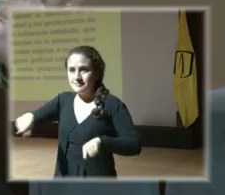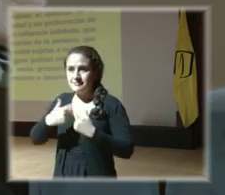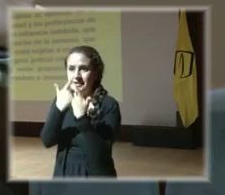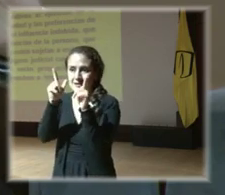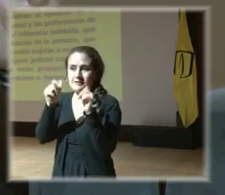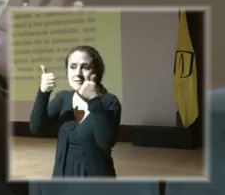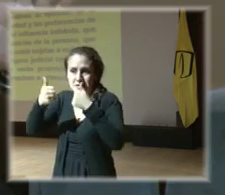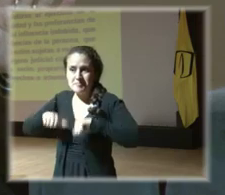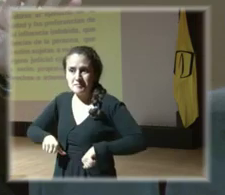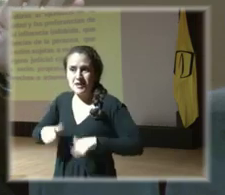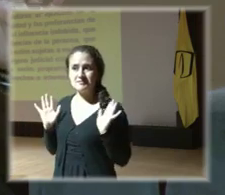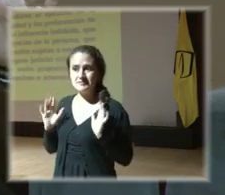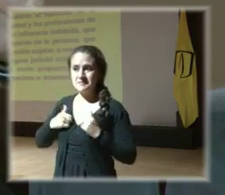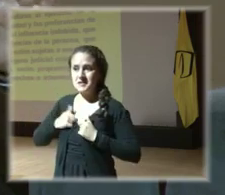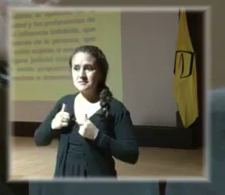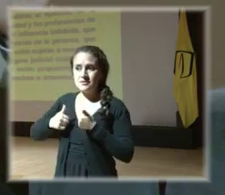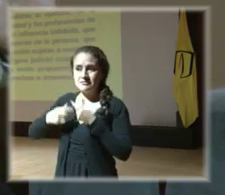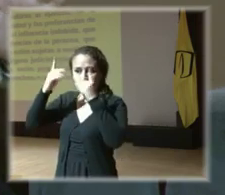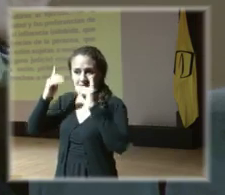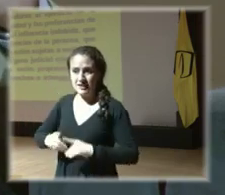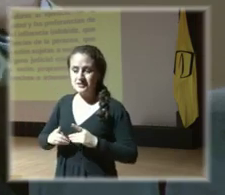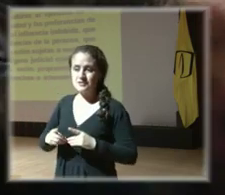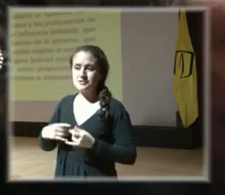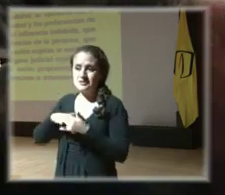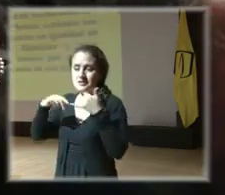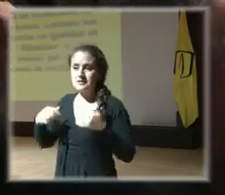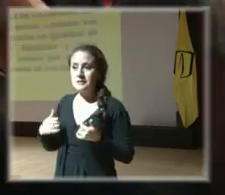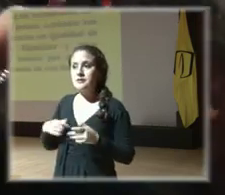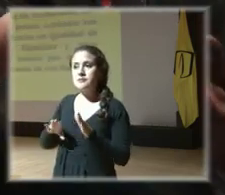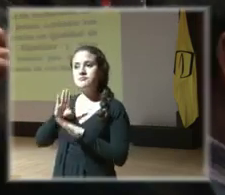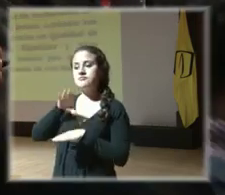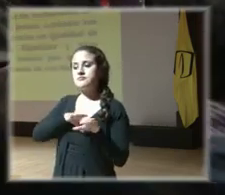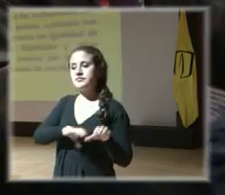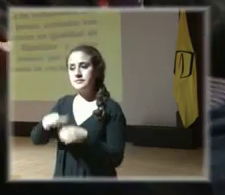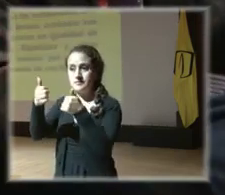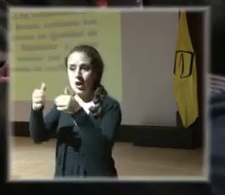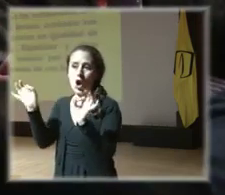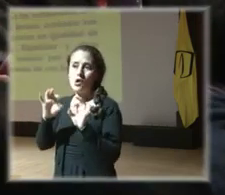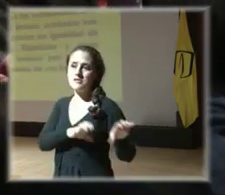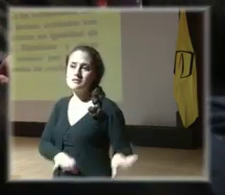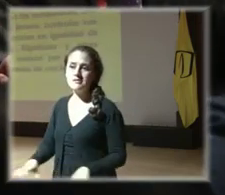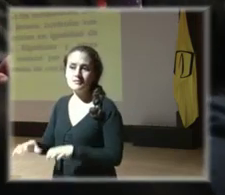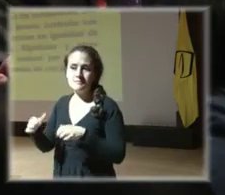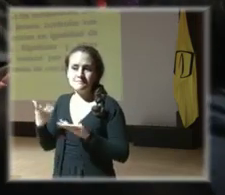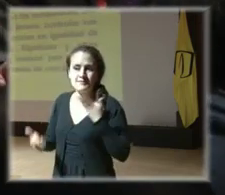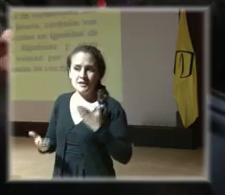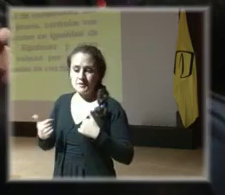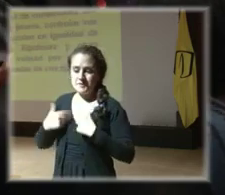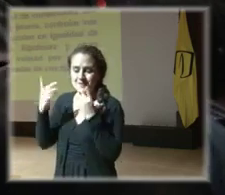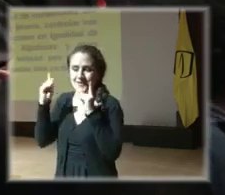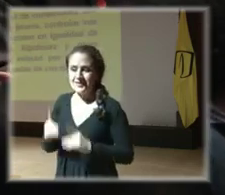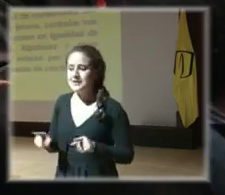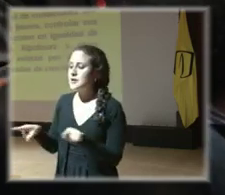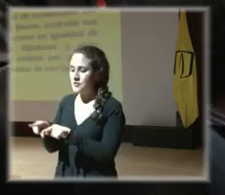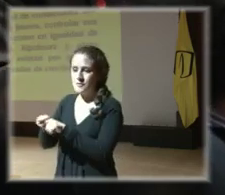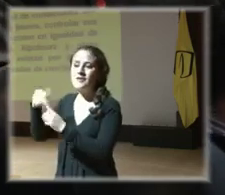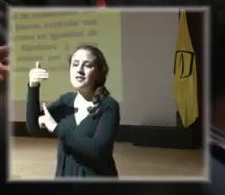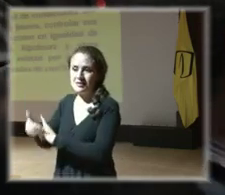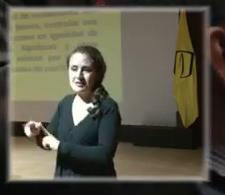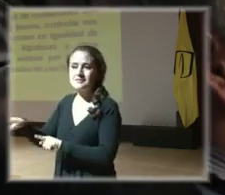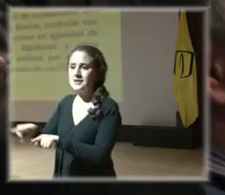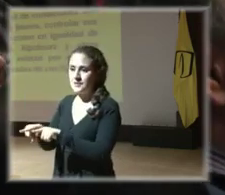Y nuestra voluntad nos puede llevar a cosas buenas, pero también a cosas malas. Y esto es, pues al final, un